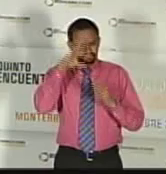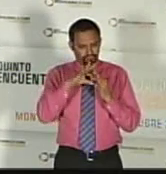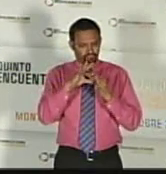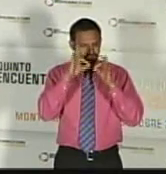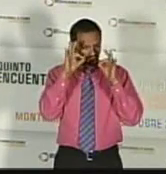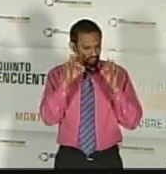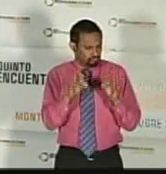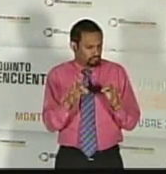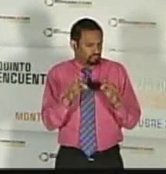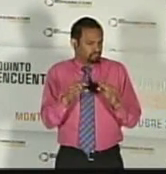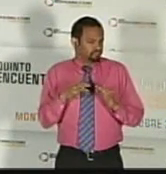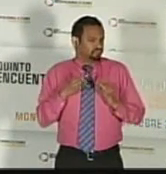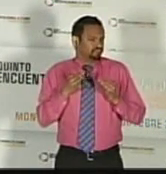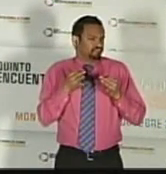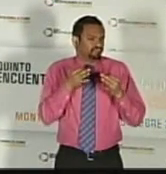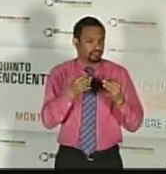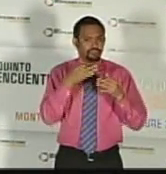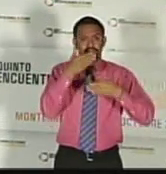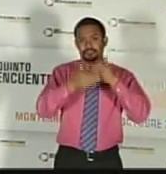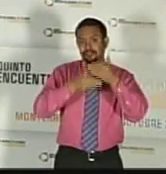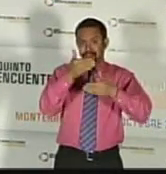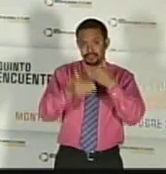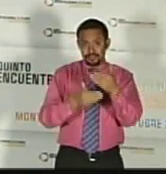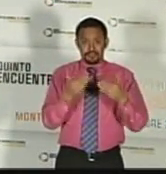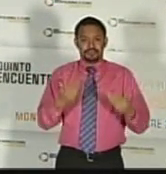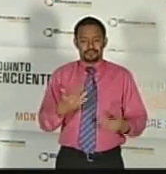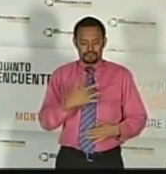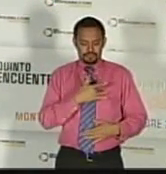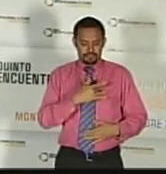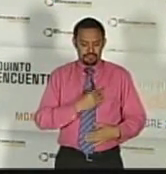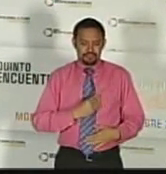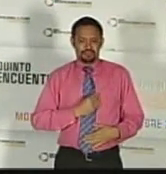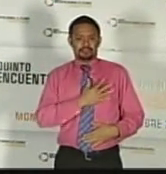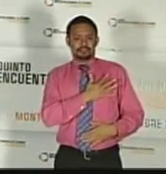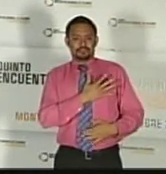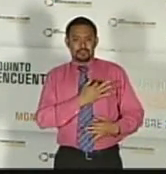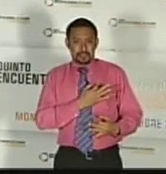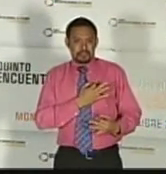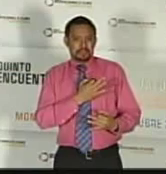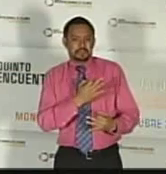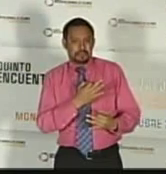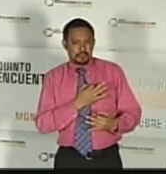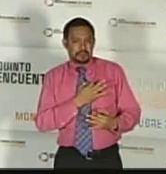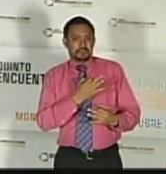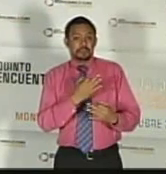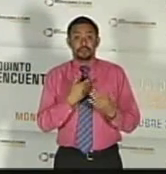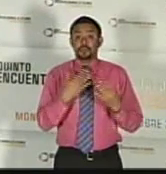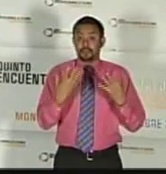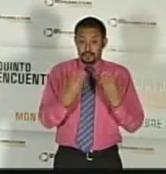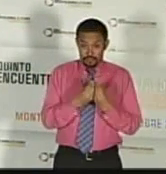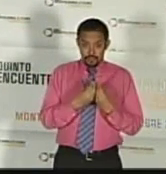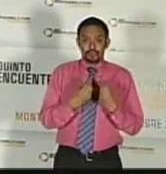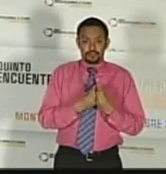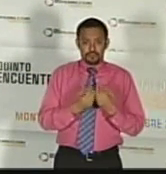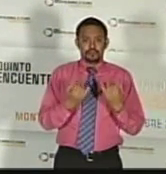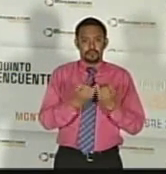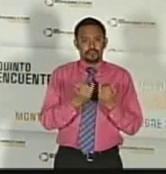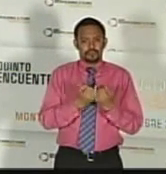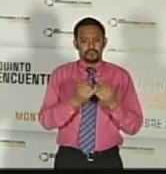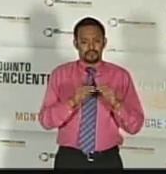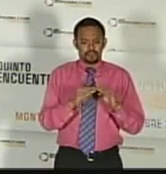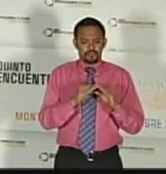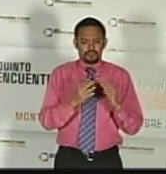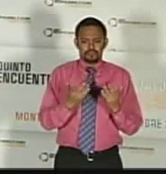el impulso de la evolución viene por nuestros corazones, personalmente y juntamente a través